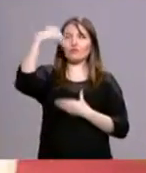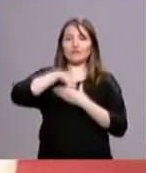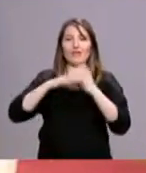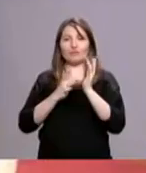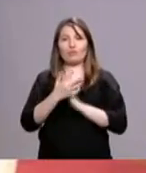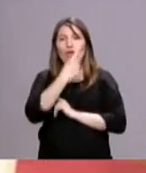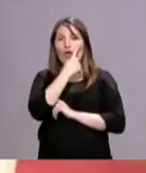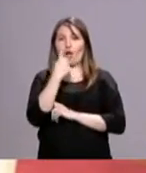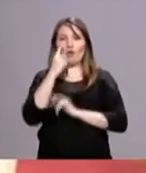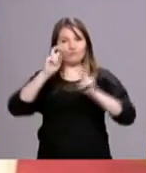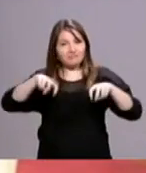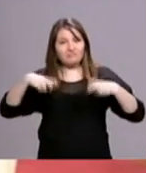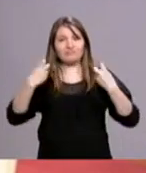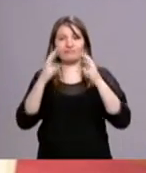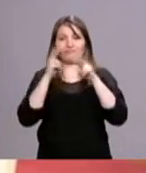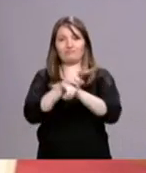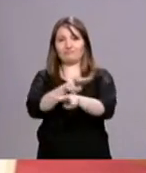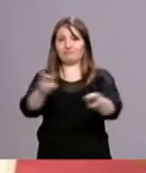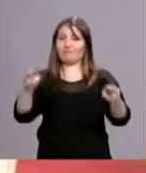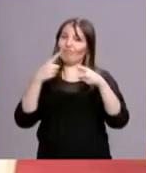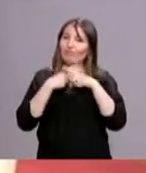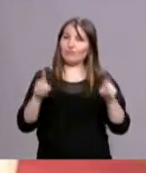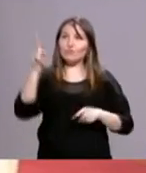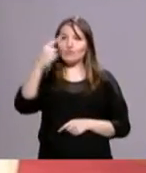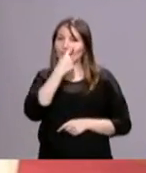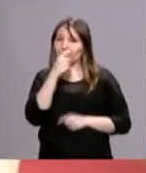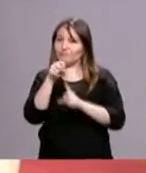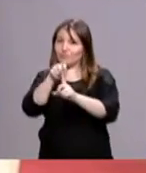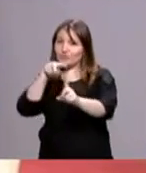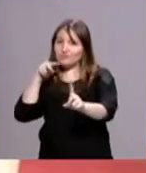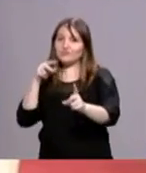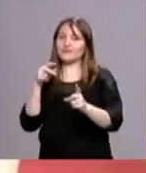Su visión, sus ojos.